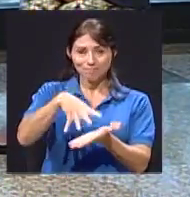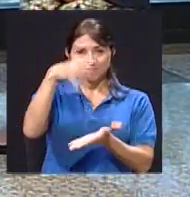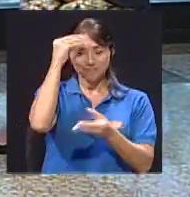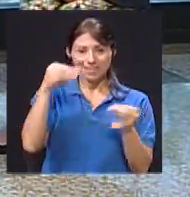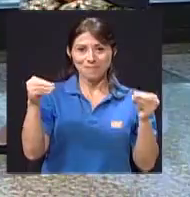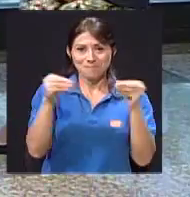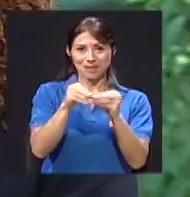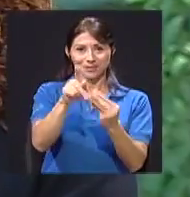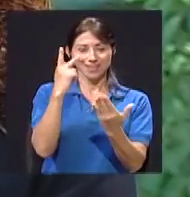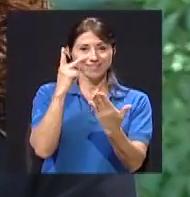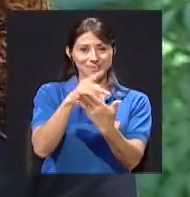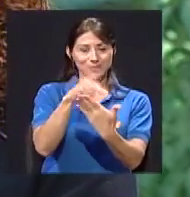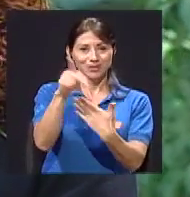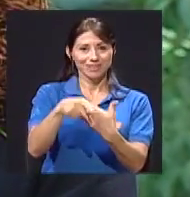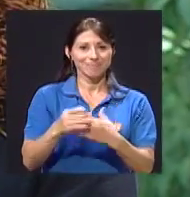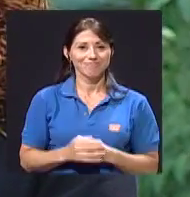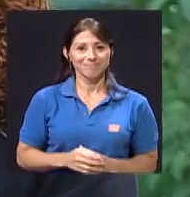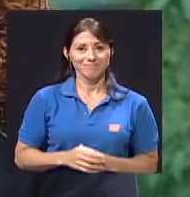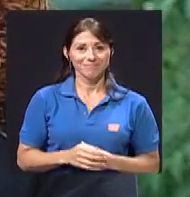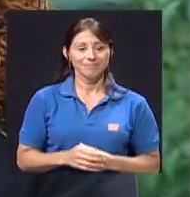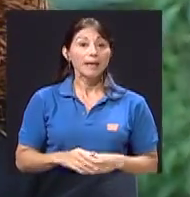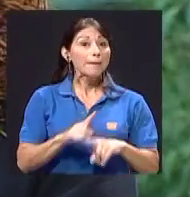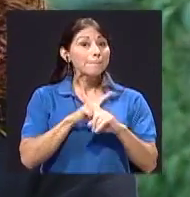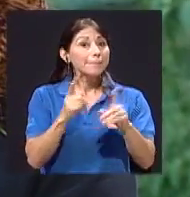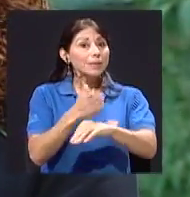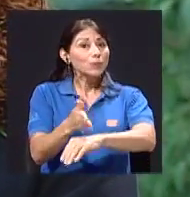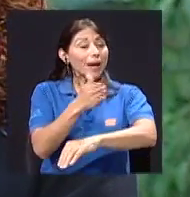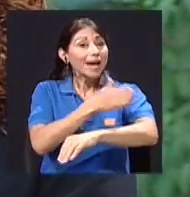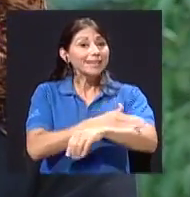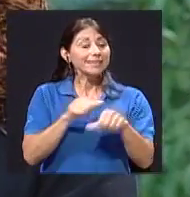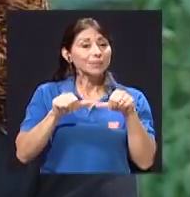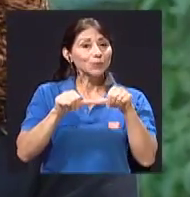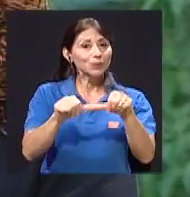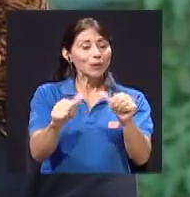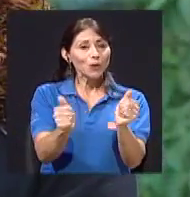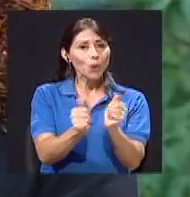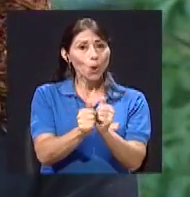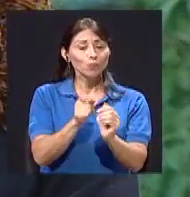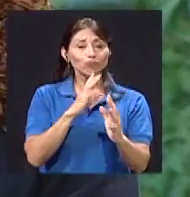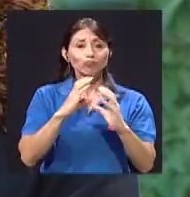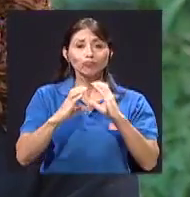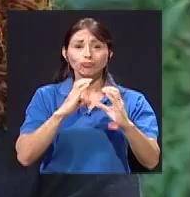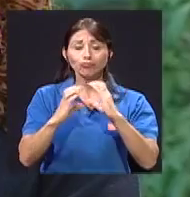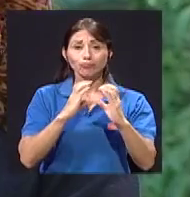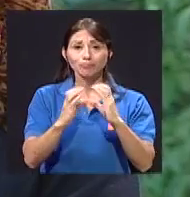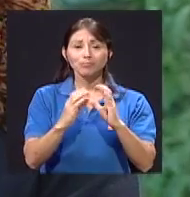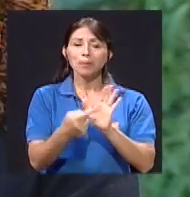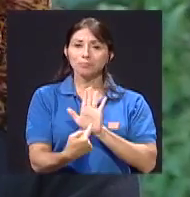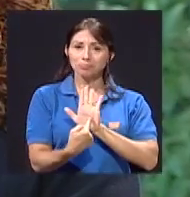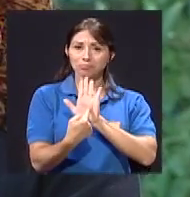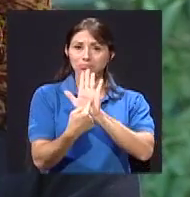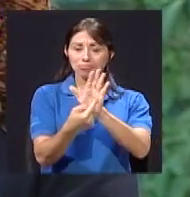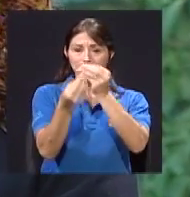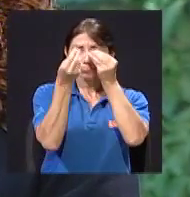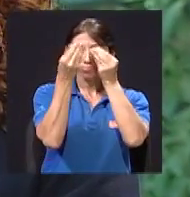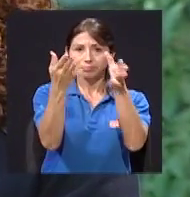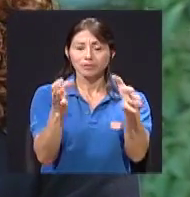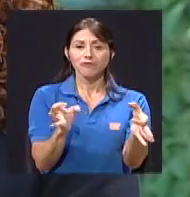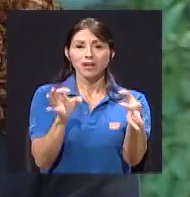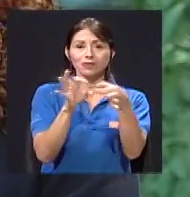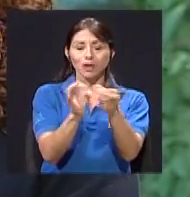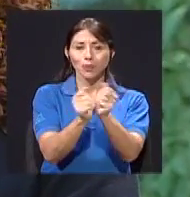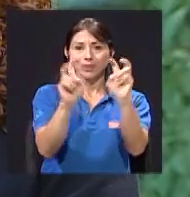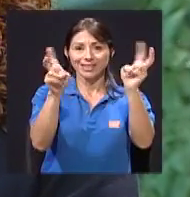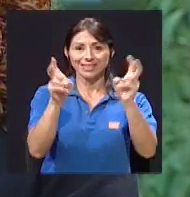amigo televidente. Pero antes de continuar con esta conversación, vamos a ir a presentarles una información relacionada con